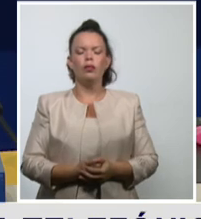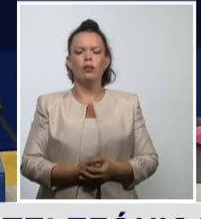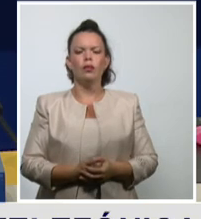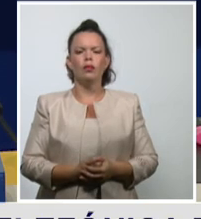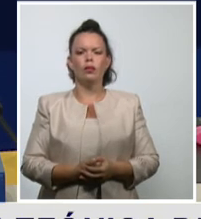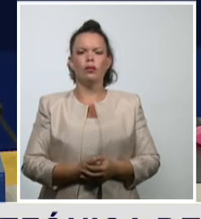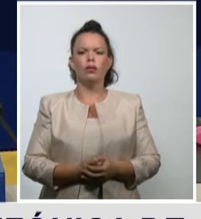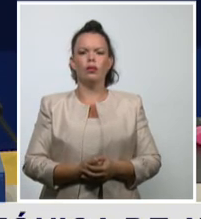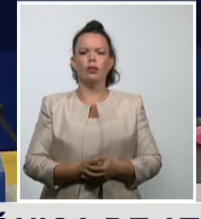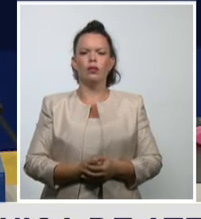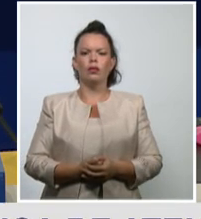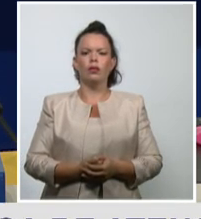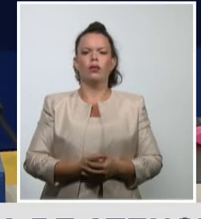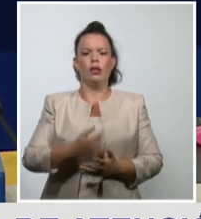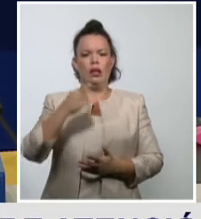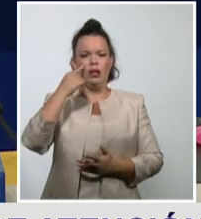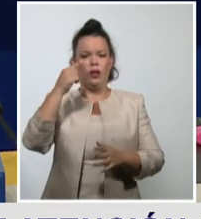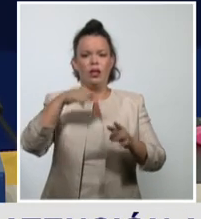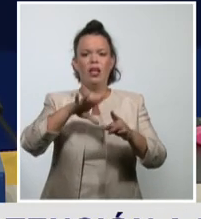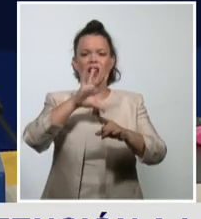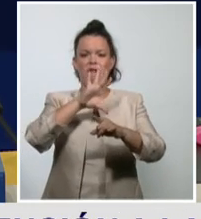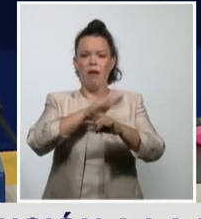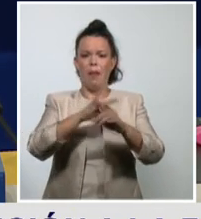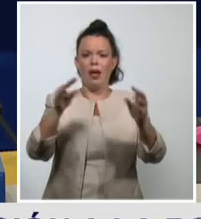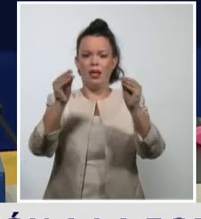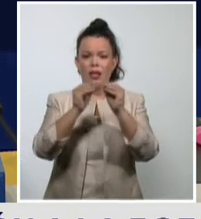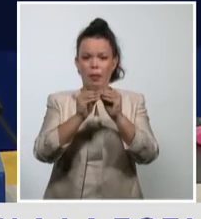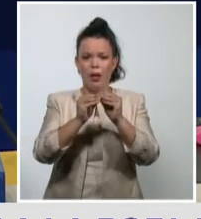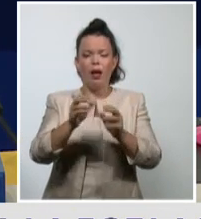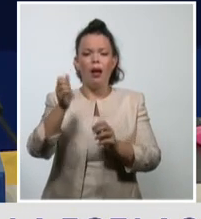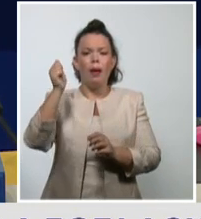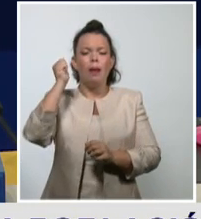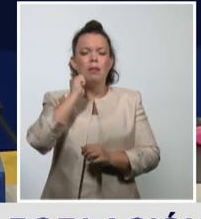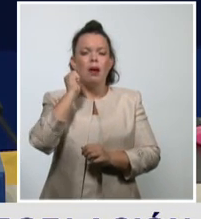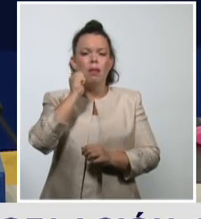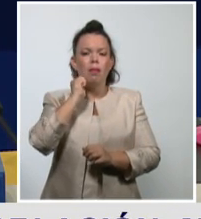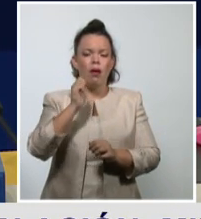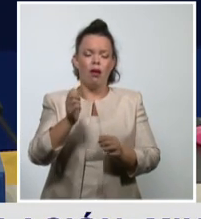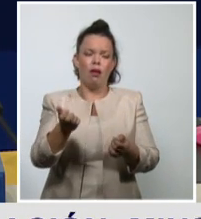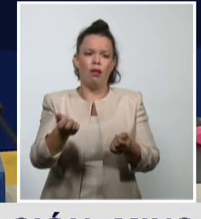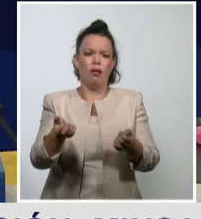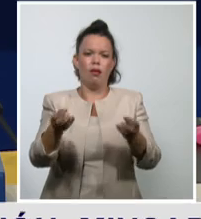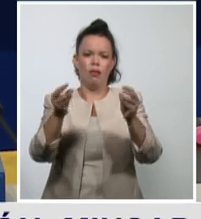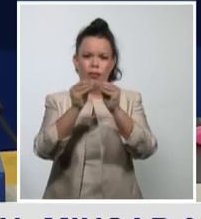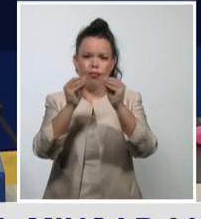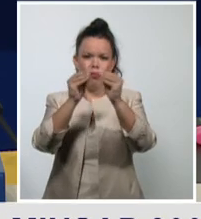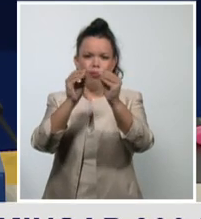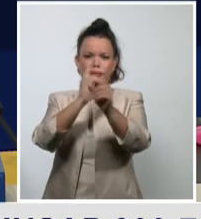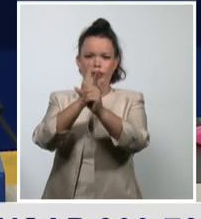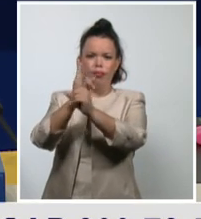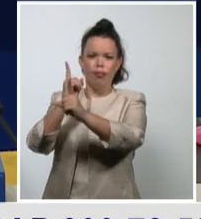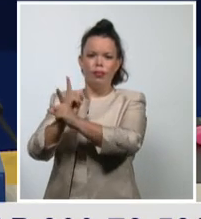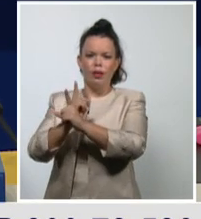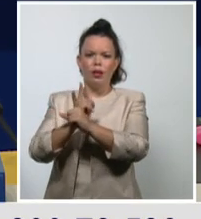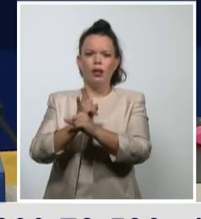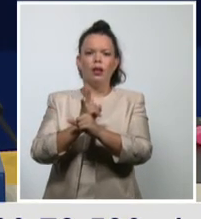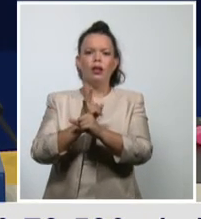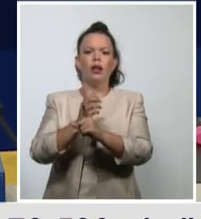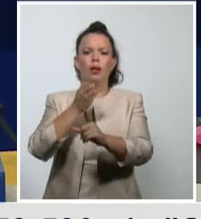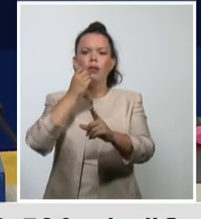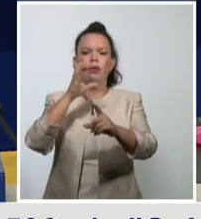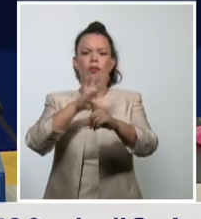así de las enfermedades infecciosas, las de más riesgo, las de riesgo para contaminarse, están las